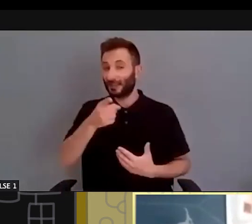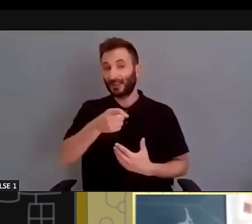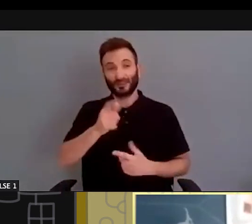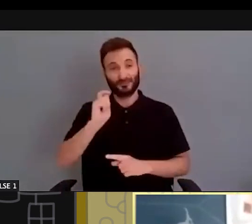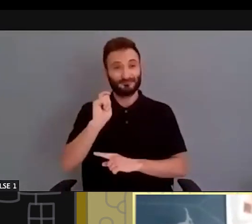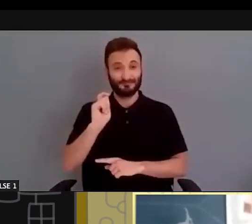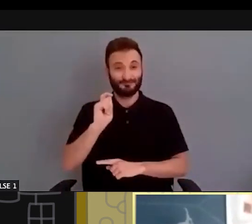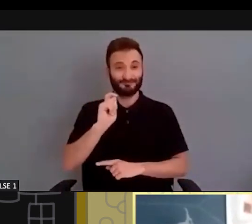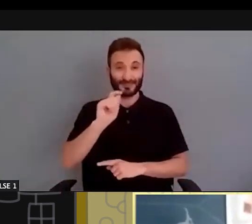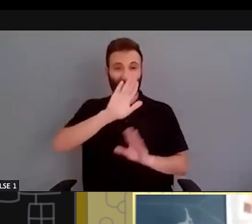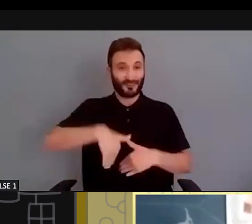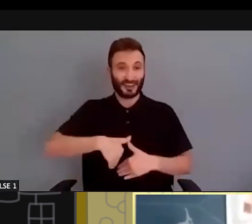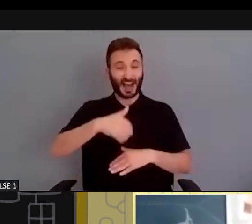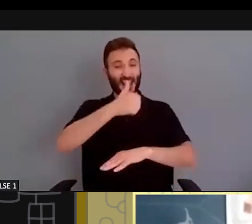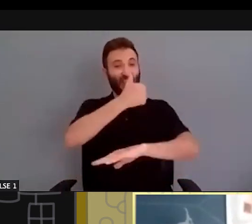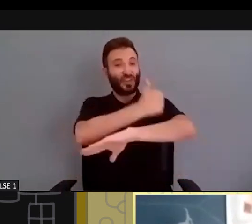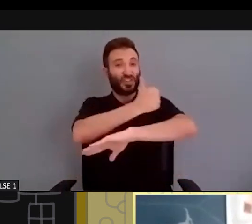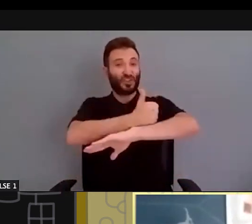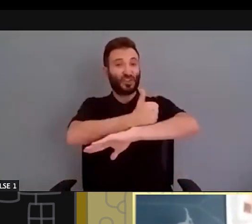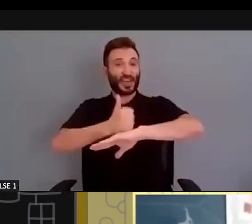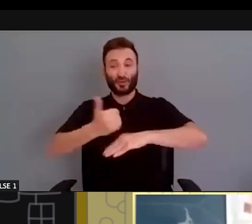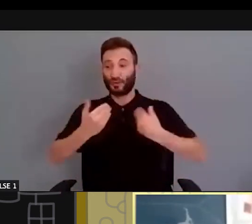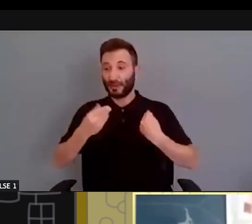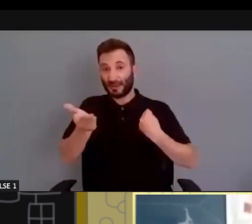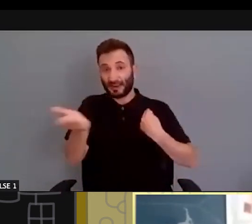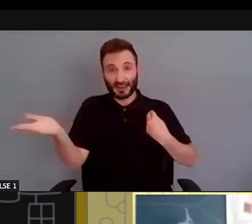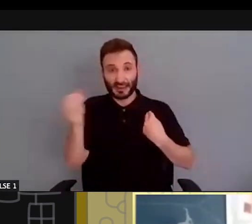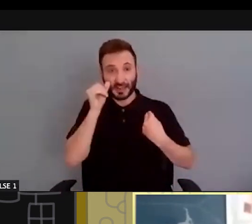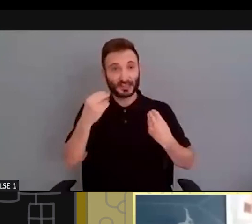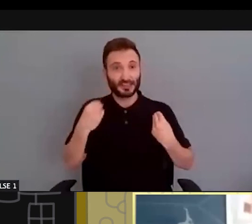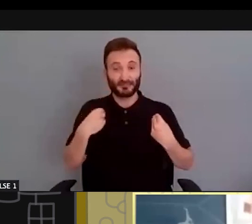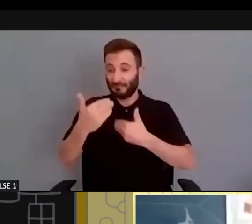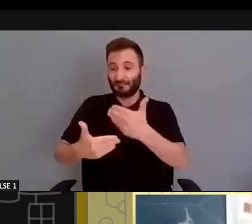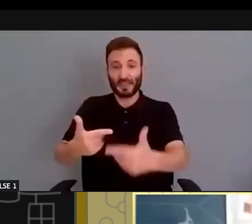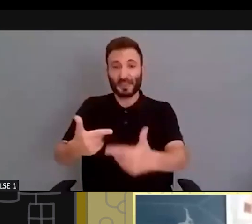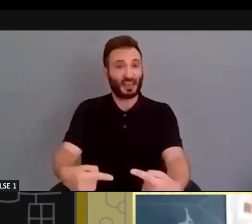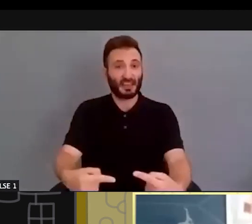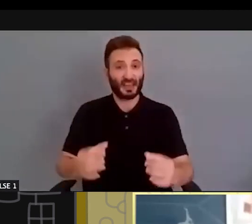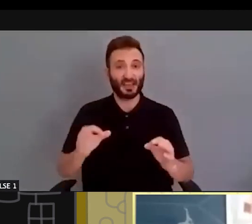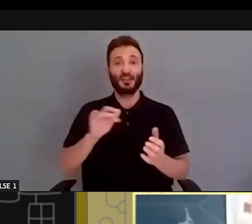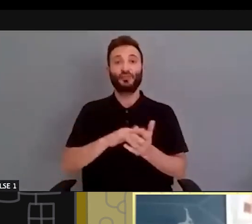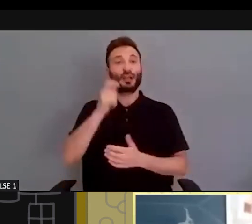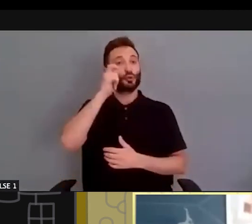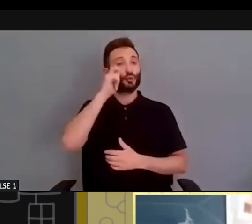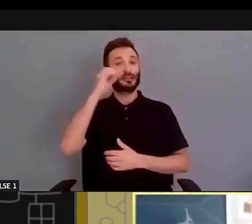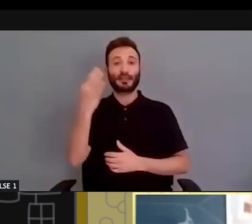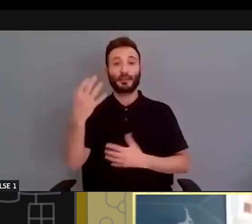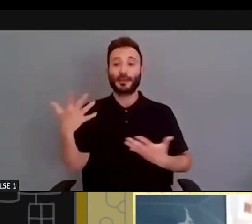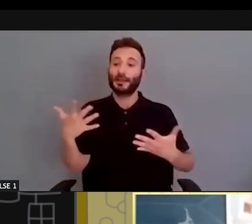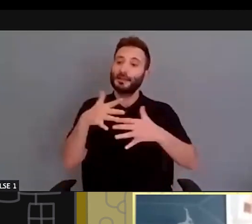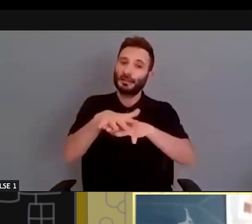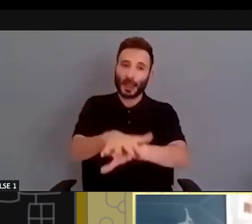la población que vive ahí, la población flotante, que son los turistas, pues tienen que integrarse en esta población local, porque hay